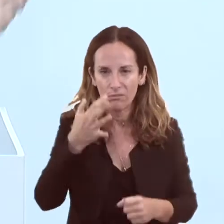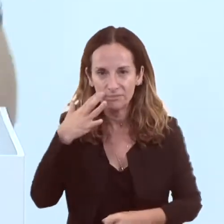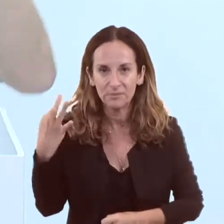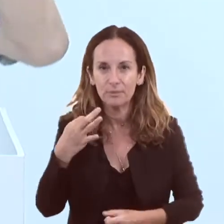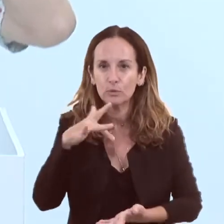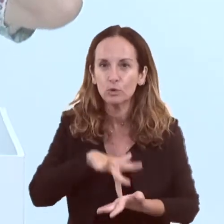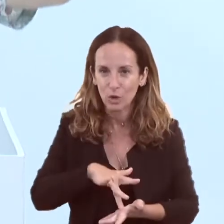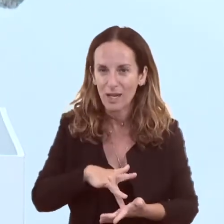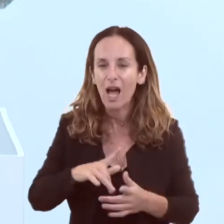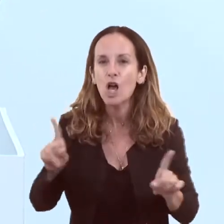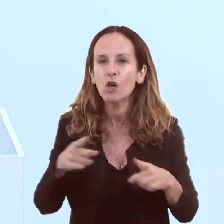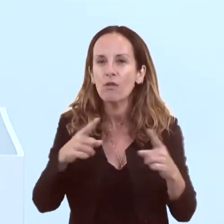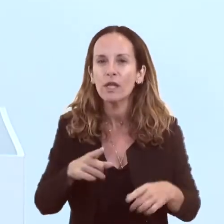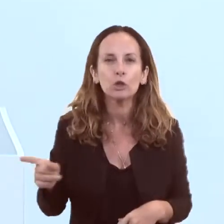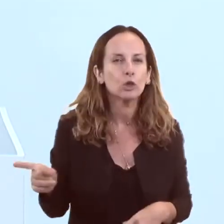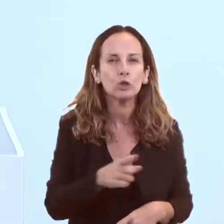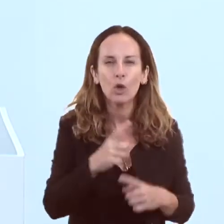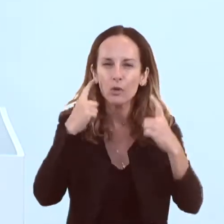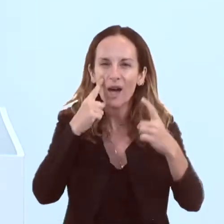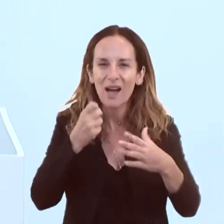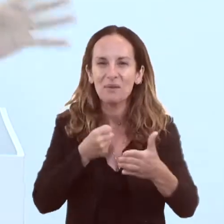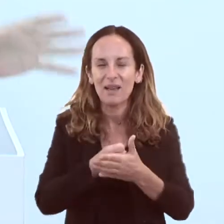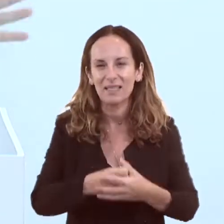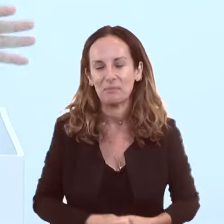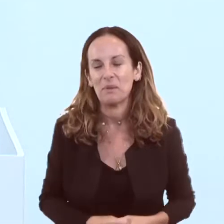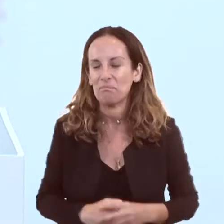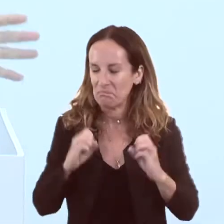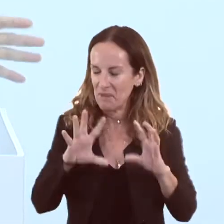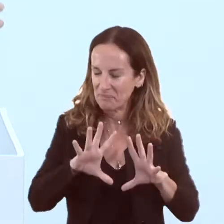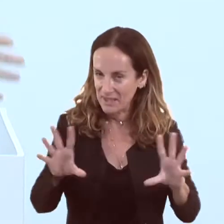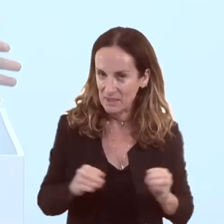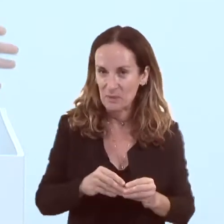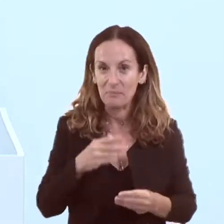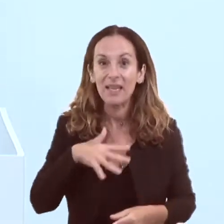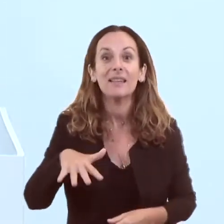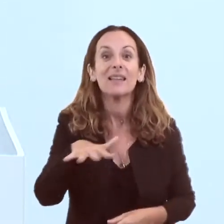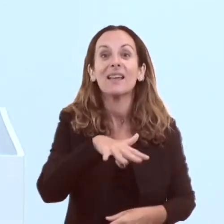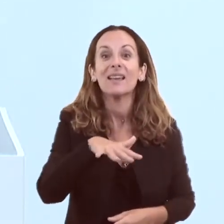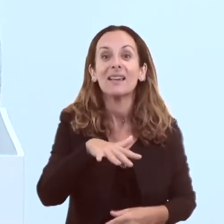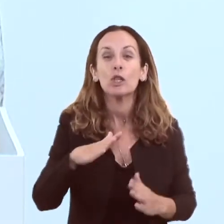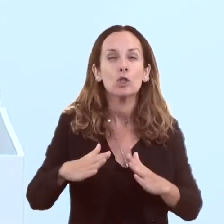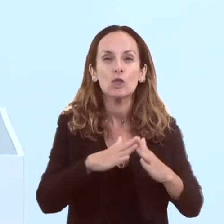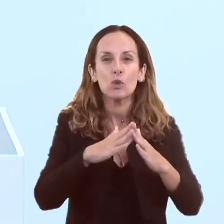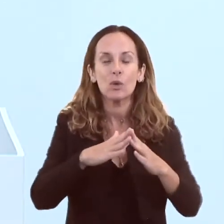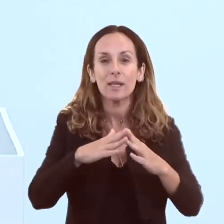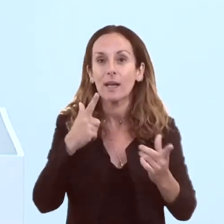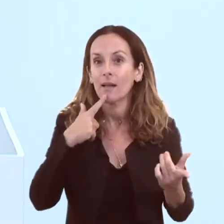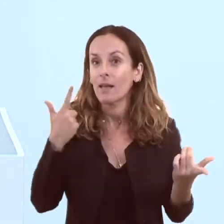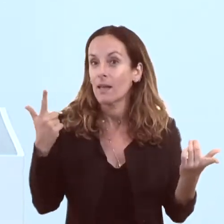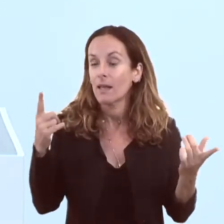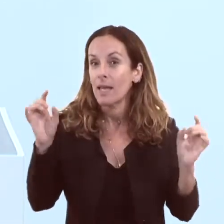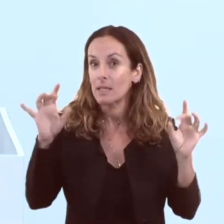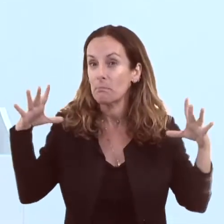así que bueno con la ayuda de los Espíritus que habitan el lugar no de las fuerzas de la energía